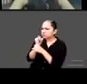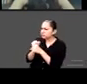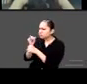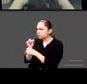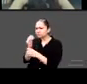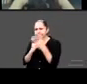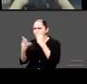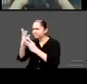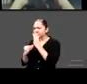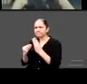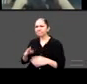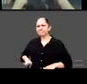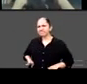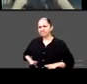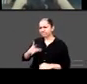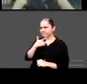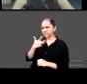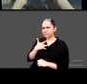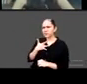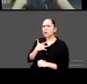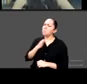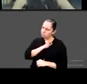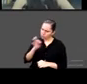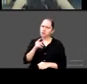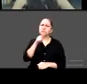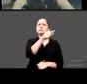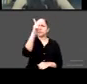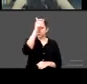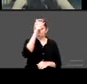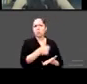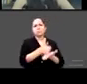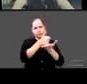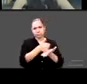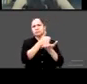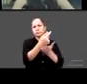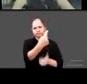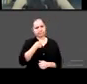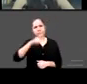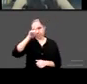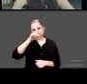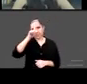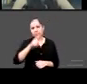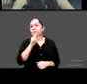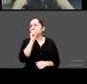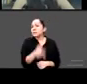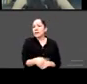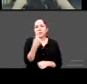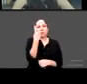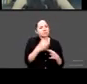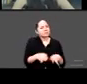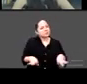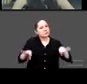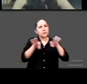última, remato de esta manera. Si deseamos erradicar la violencia que aqueja nuestra sociedad, la